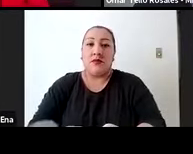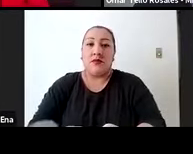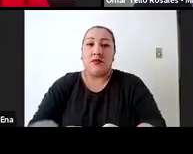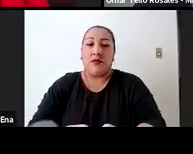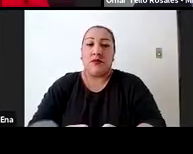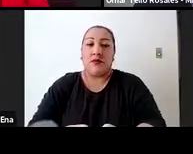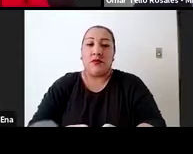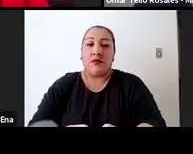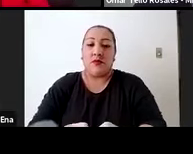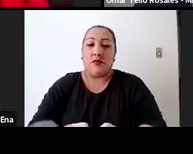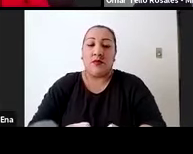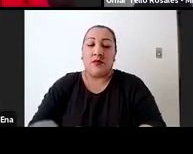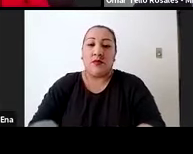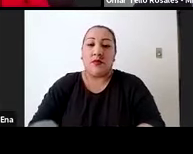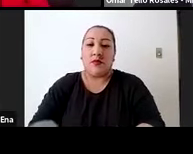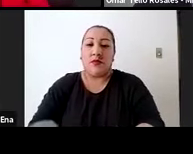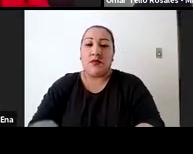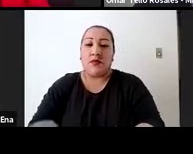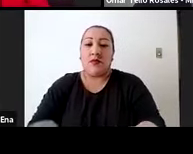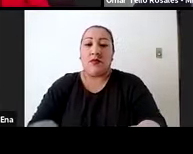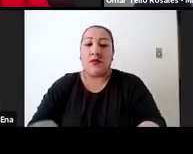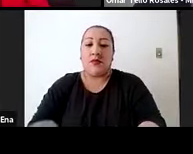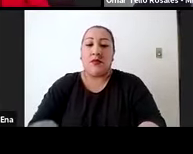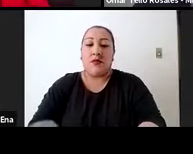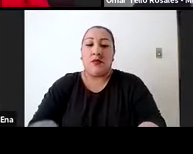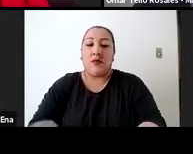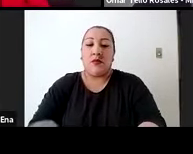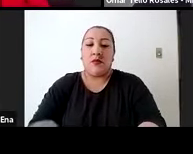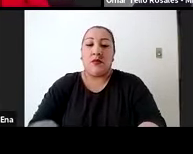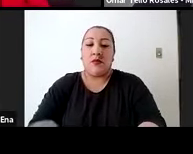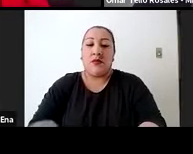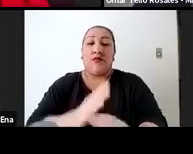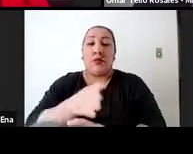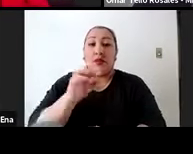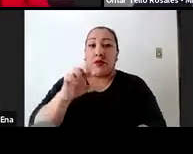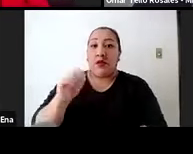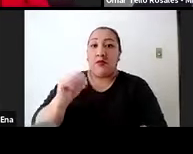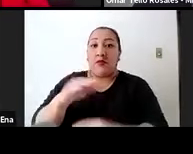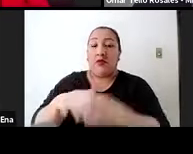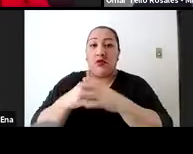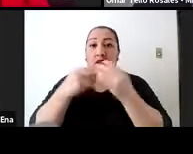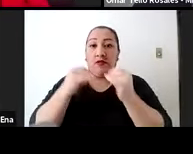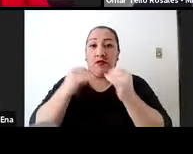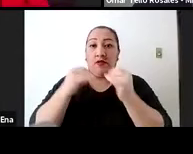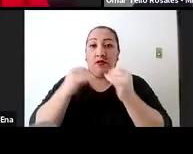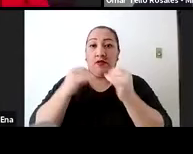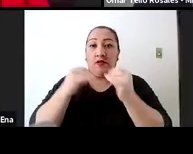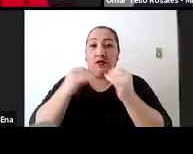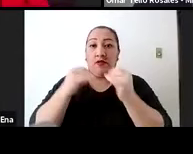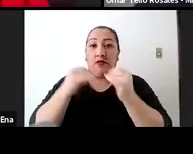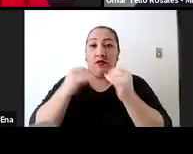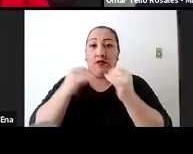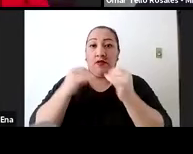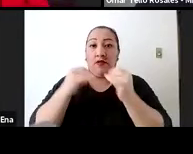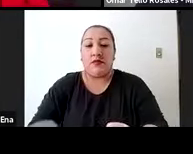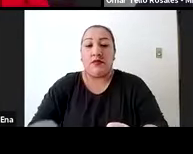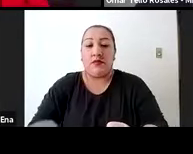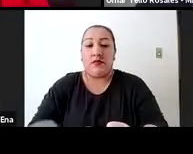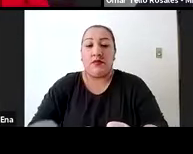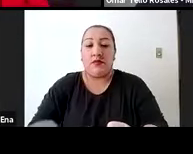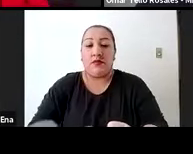PCM, que existe un organismo que centraliza todo lo que tiene que ver con la información digital, hubiera tenido